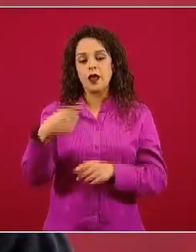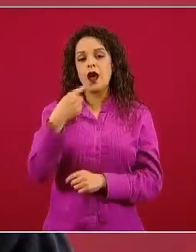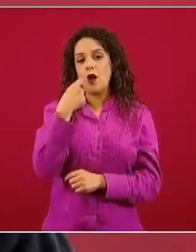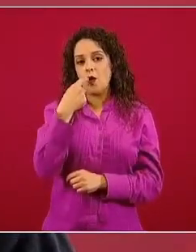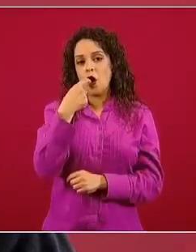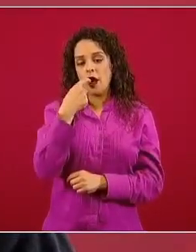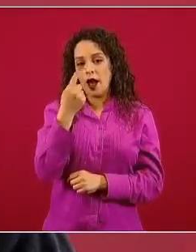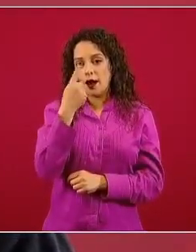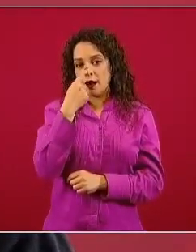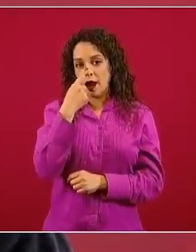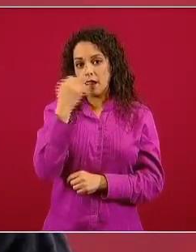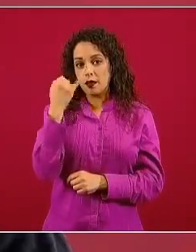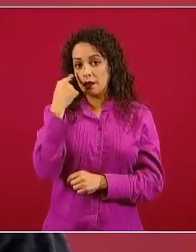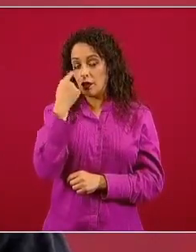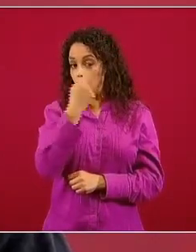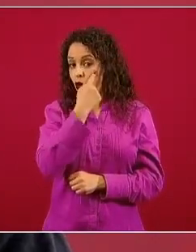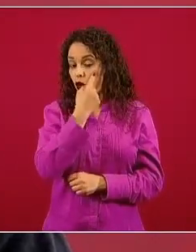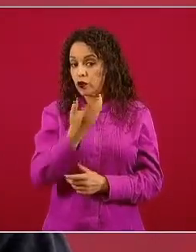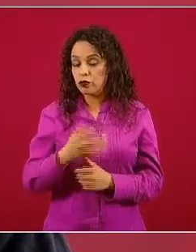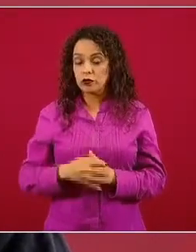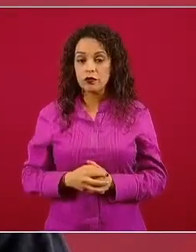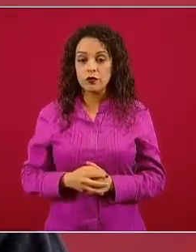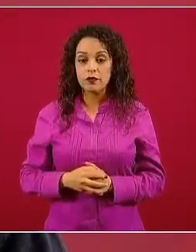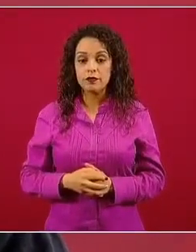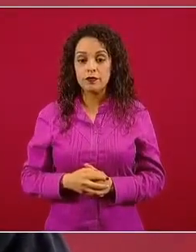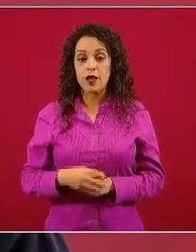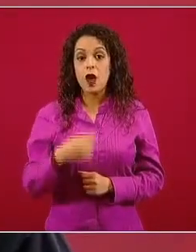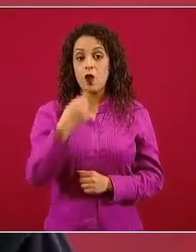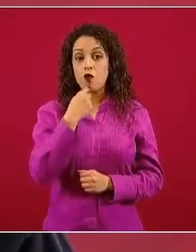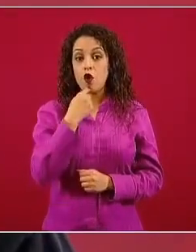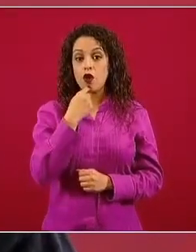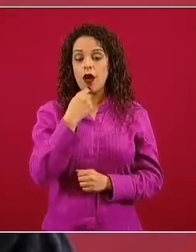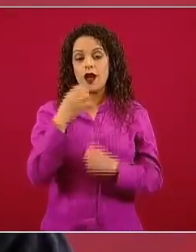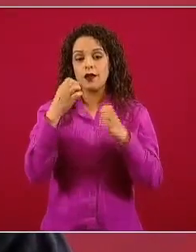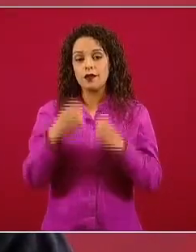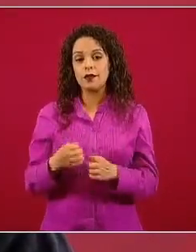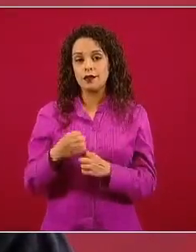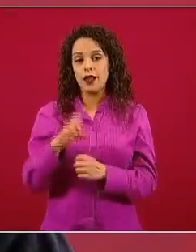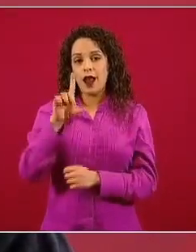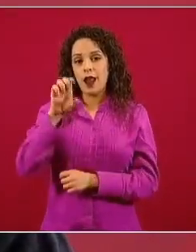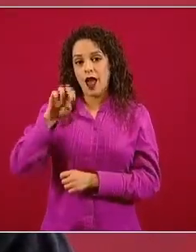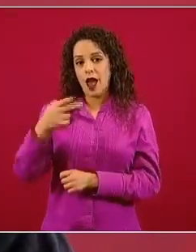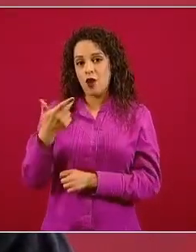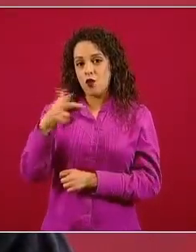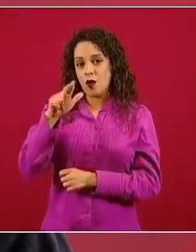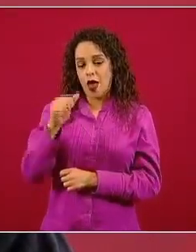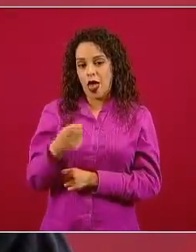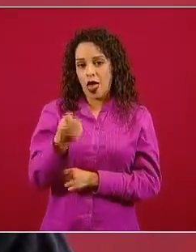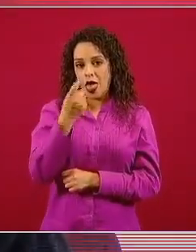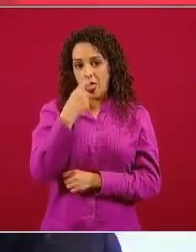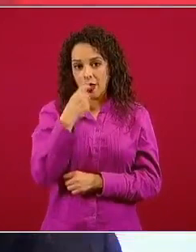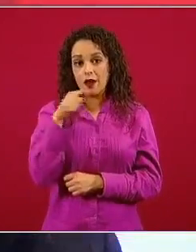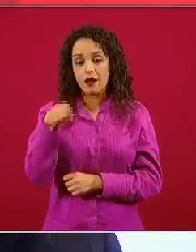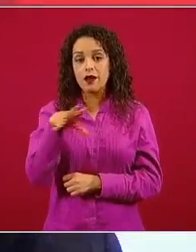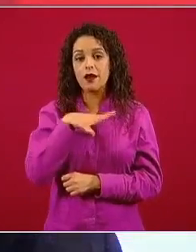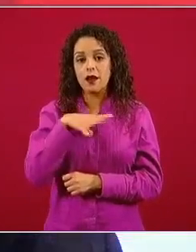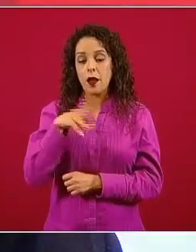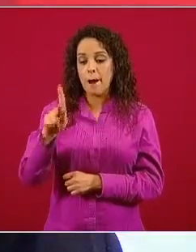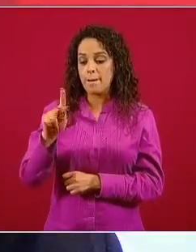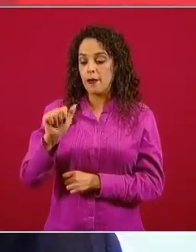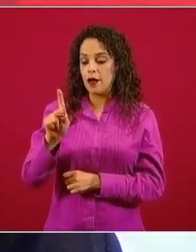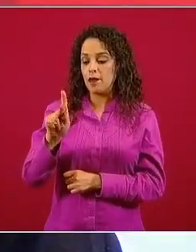la nariz y los ojos. En la boca se encuentra la lengua, y en la lengua se encuentran las